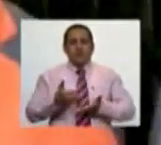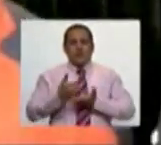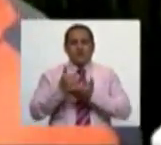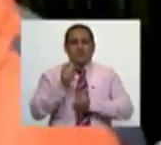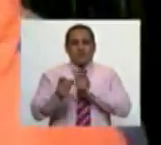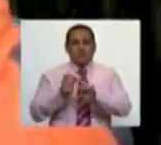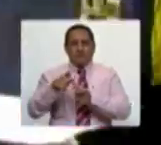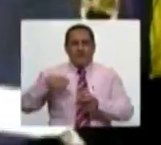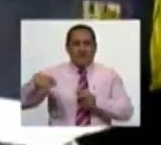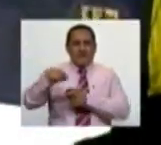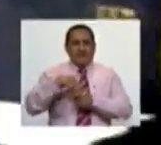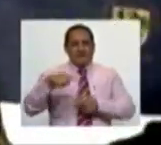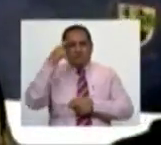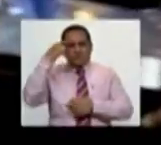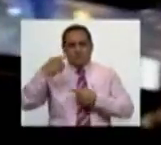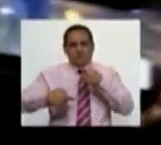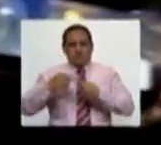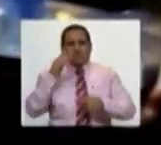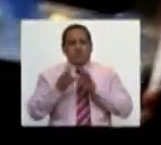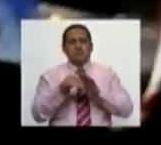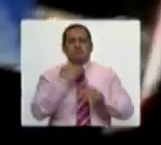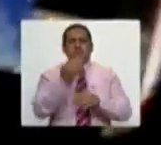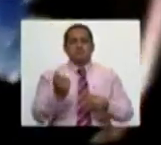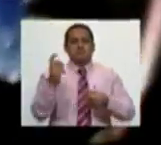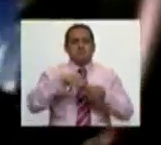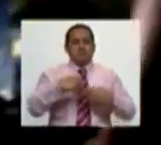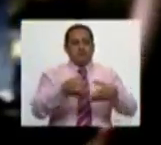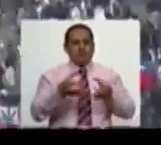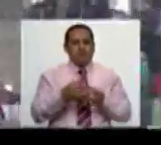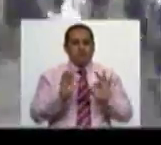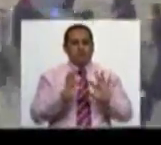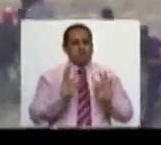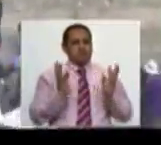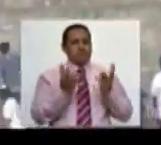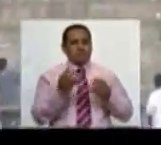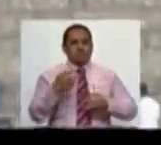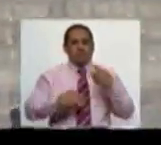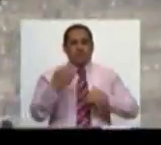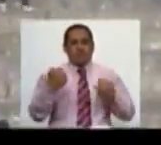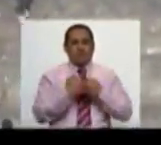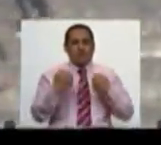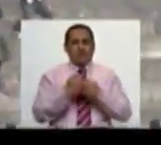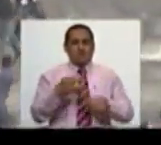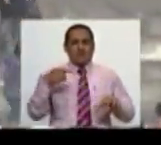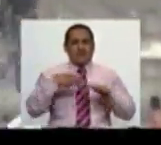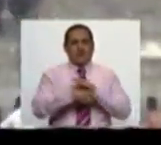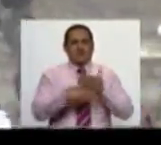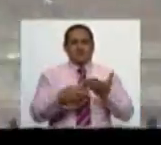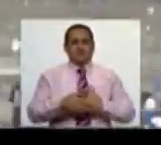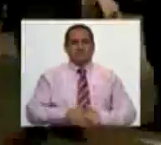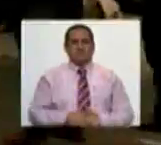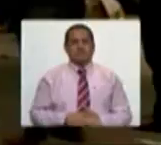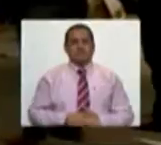oportunidades, del entorno hostil que no deja salidas más que para integrar y ser parte de lo que nos rodea, la violencia y el